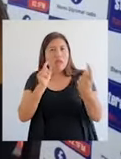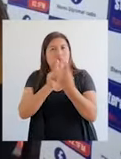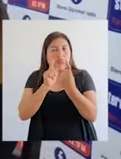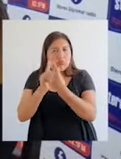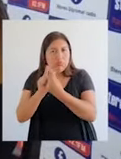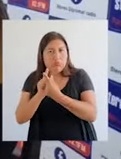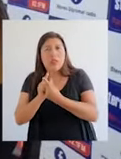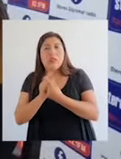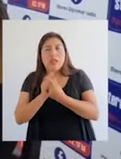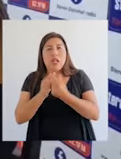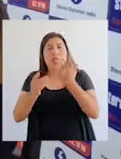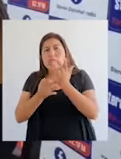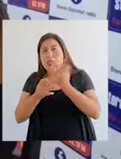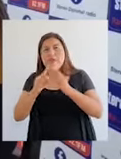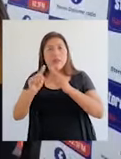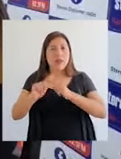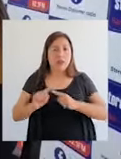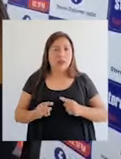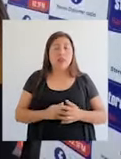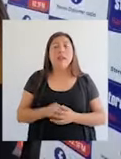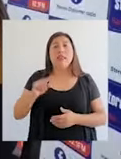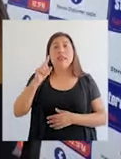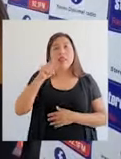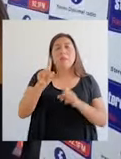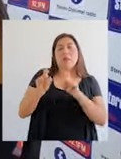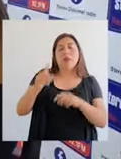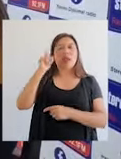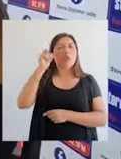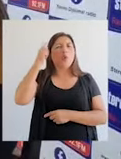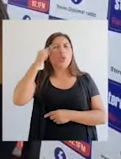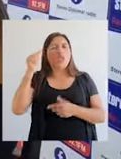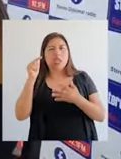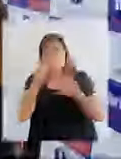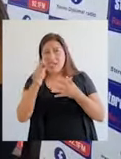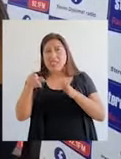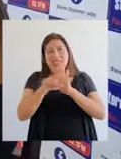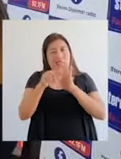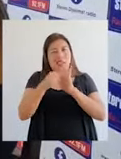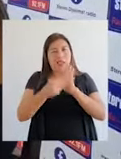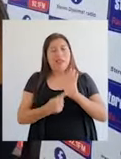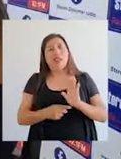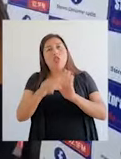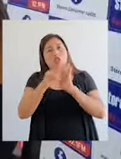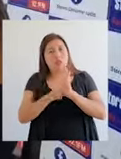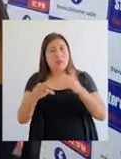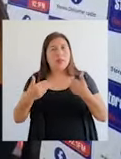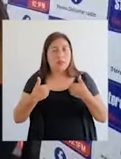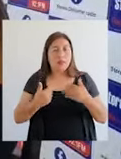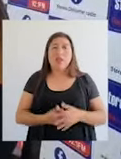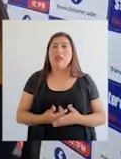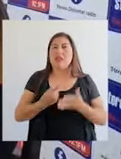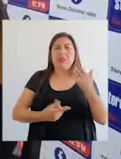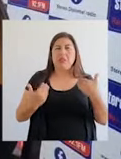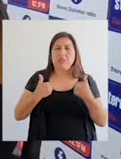puedan determinar sus políticas regionales. Correcto. Esas políticas, ¿qué es lo que, digamos, contienen? ¿Qué es lo que se